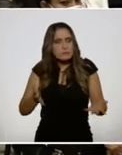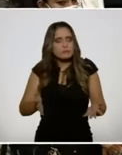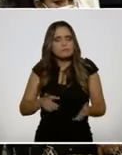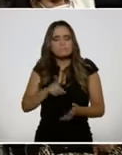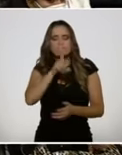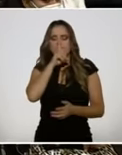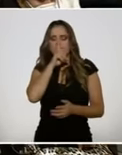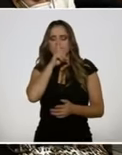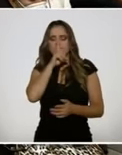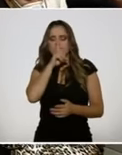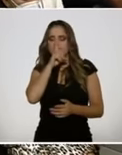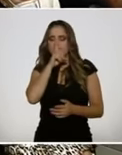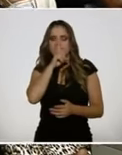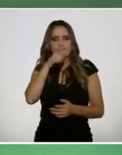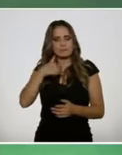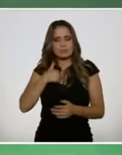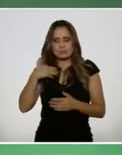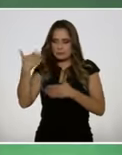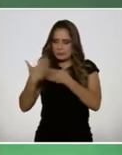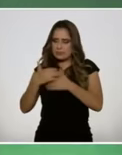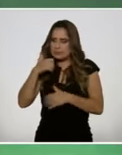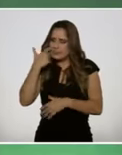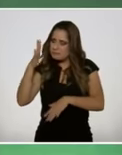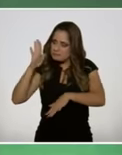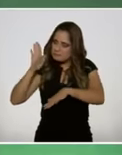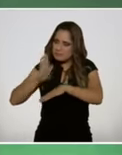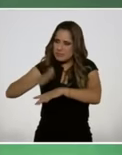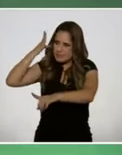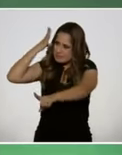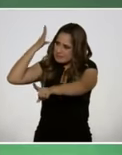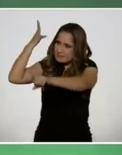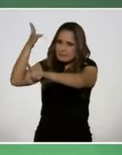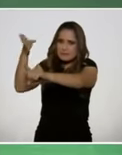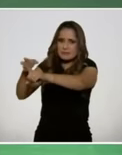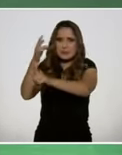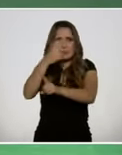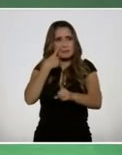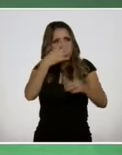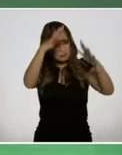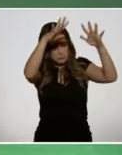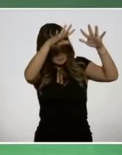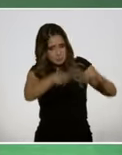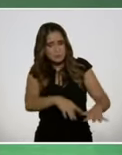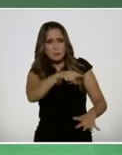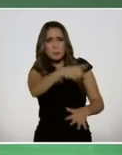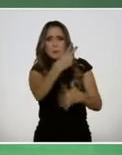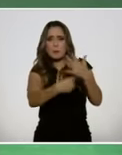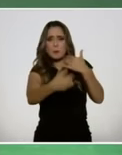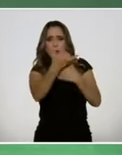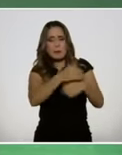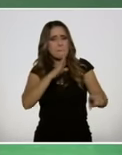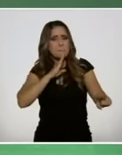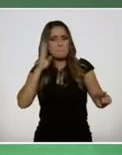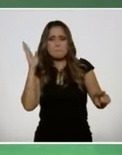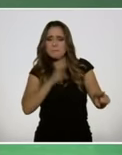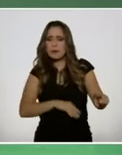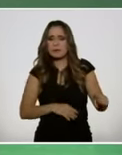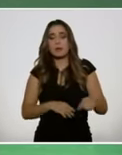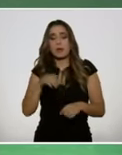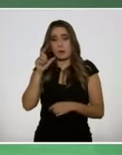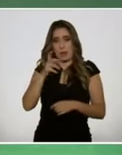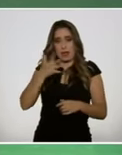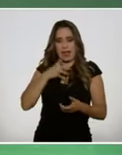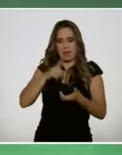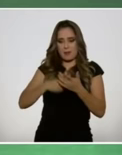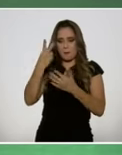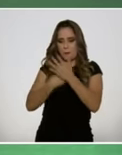la vez con el valor de aceptar un reto formidable. Heredamos unas ruinas y un mal proyecto. Cuando se diseñó el plan